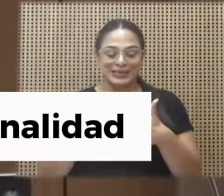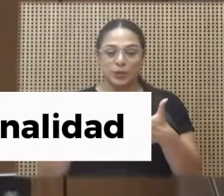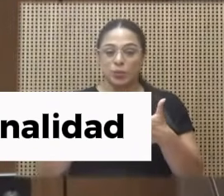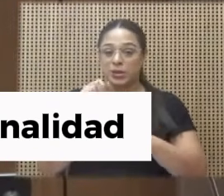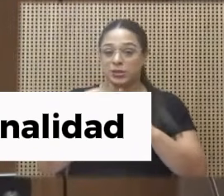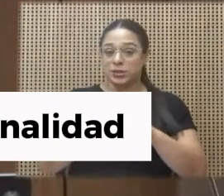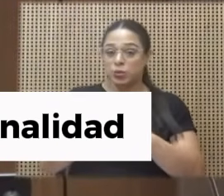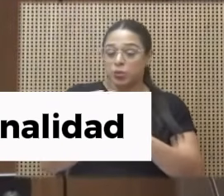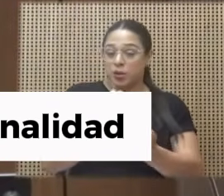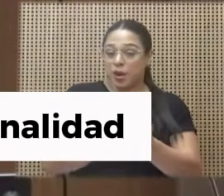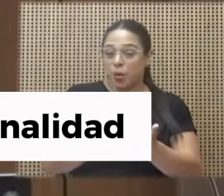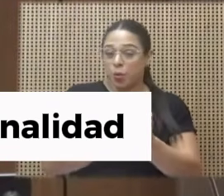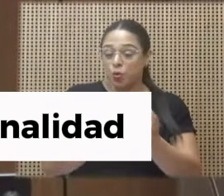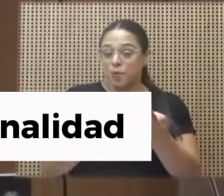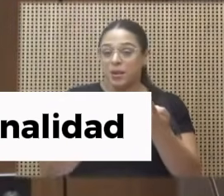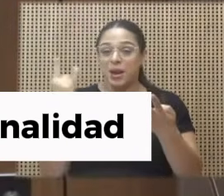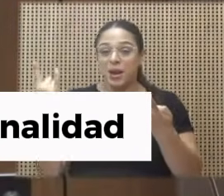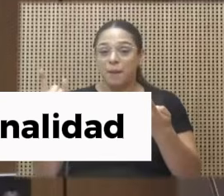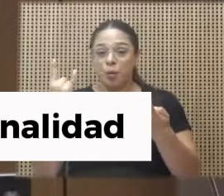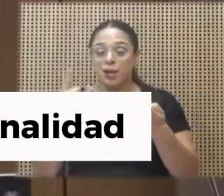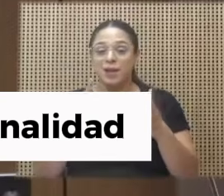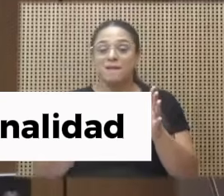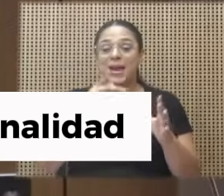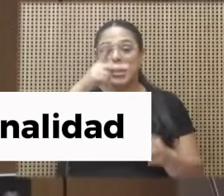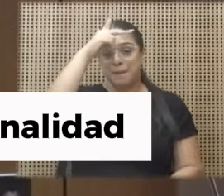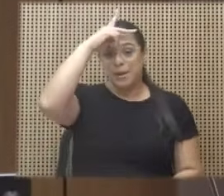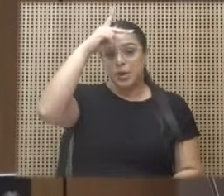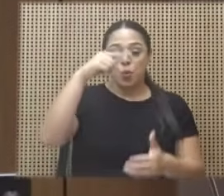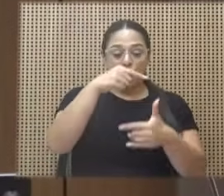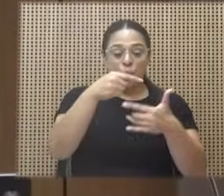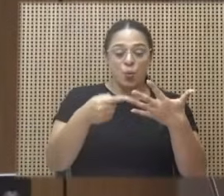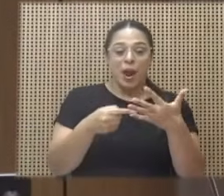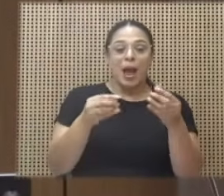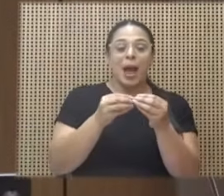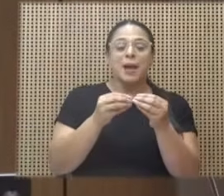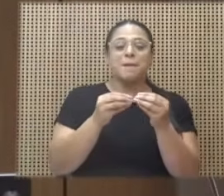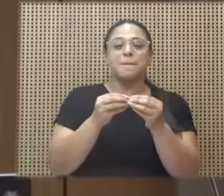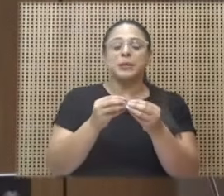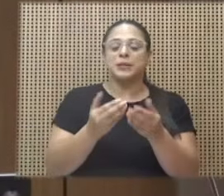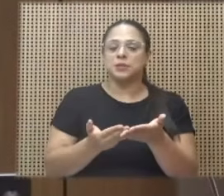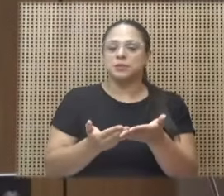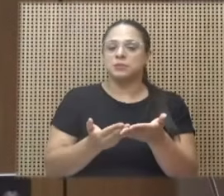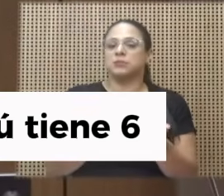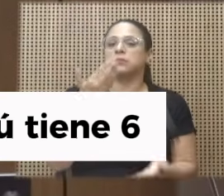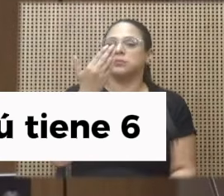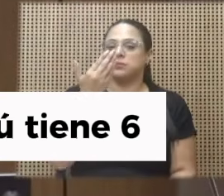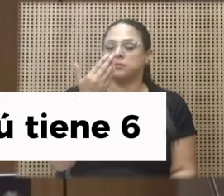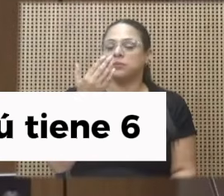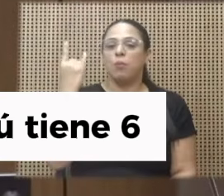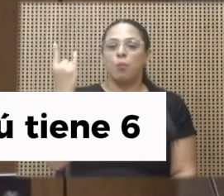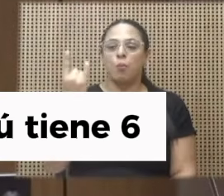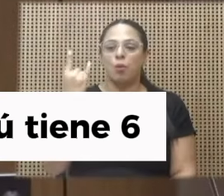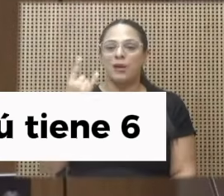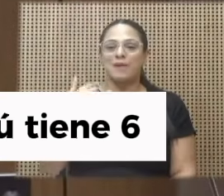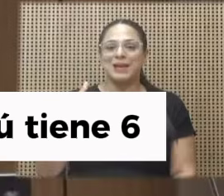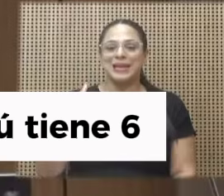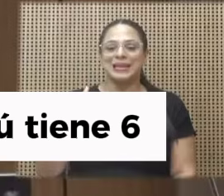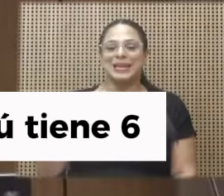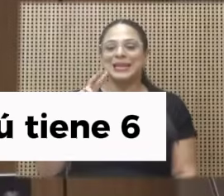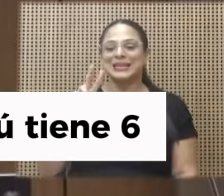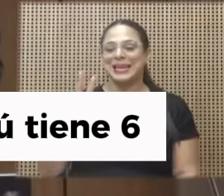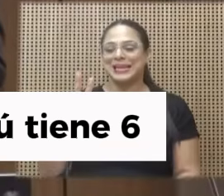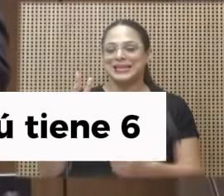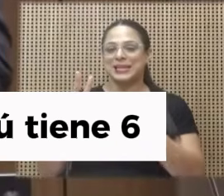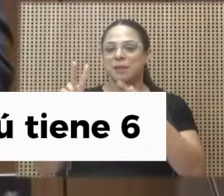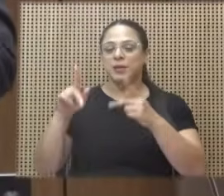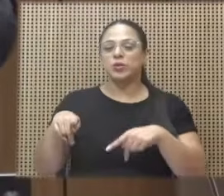boyante que Bolivia y Perú, tienen tasas de criminalidad y homicidio más altas. Bolivia tiene 3 por cada